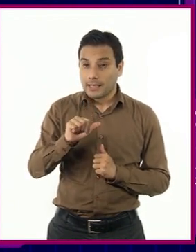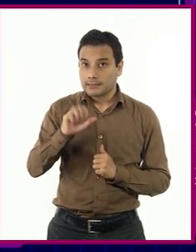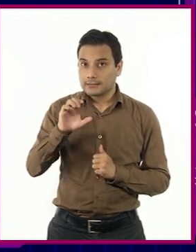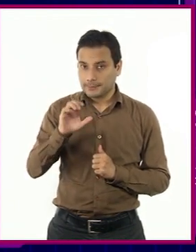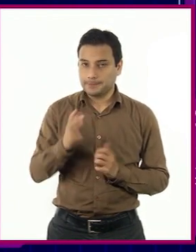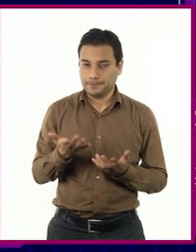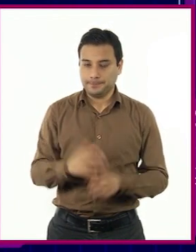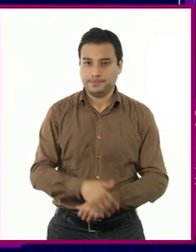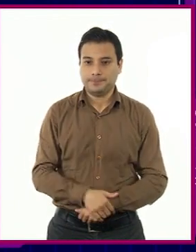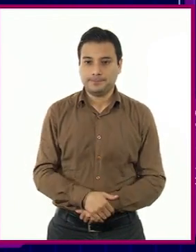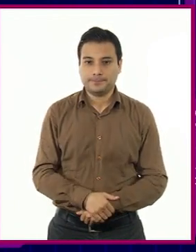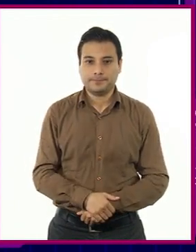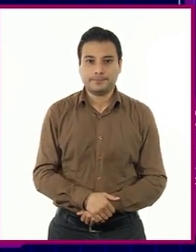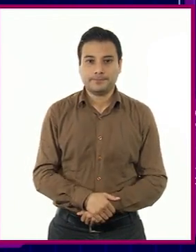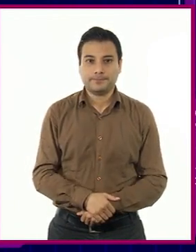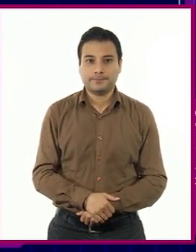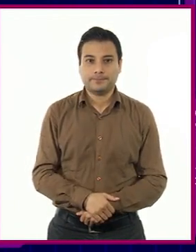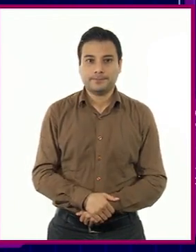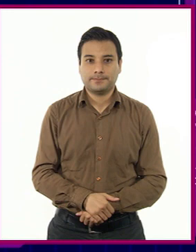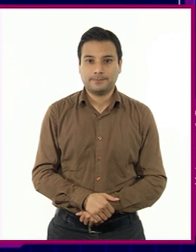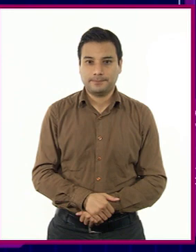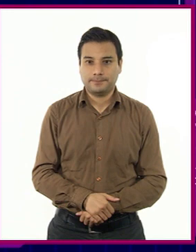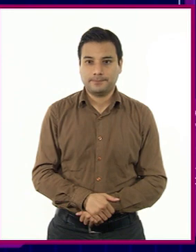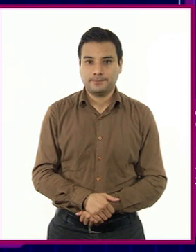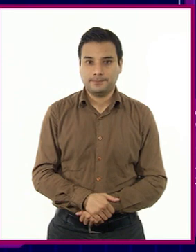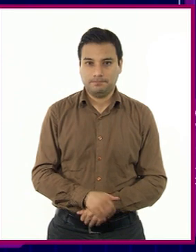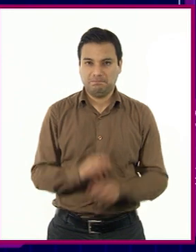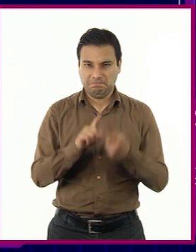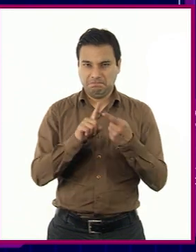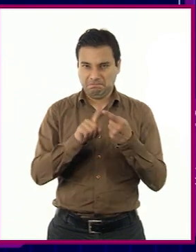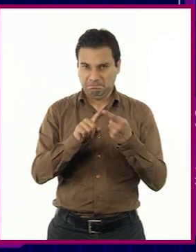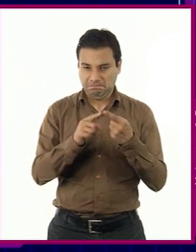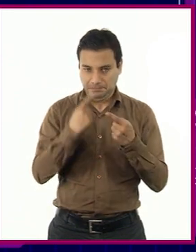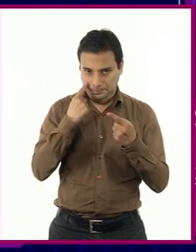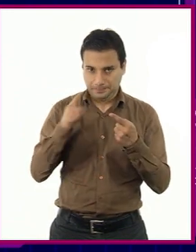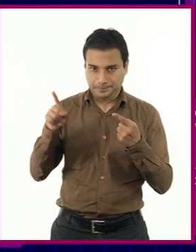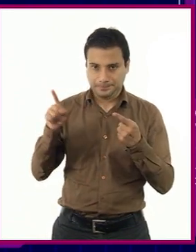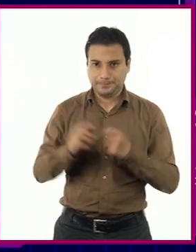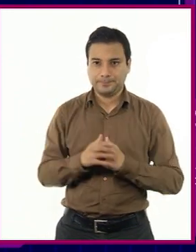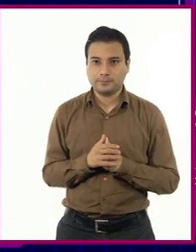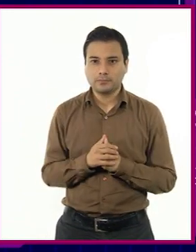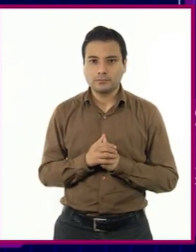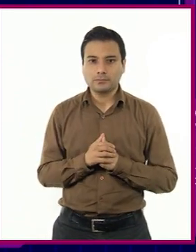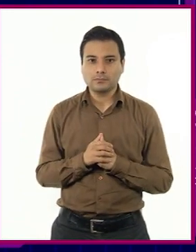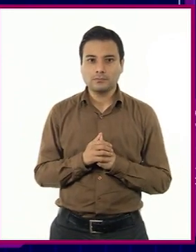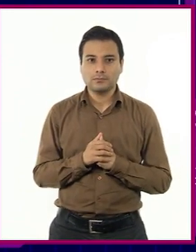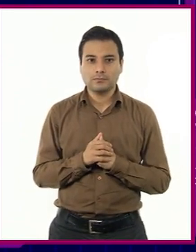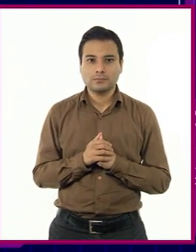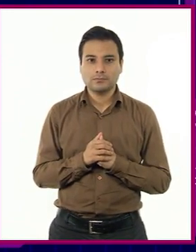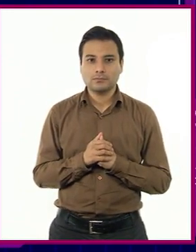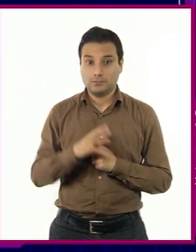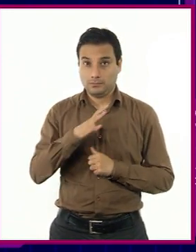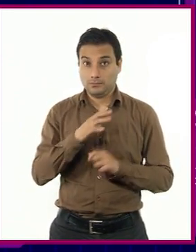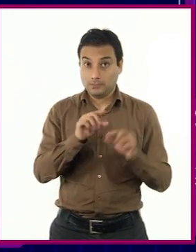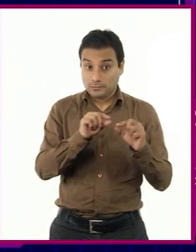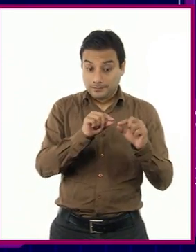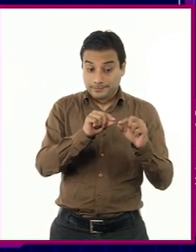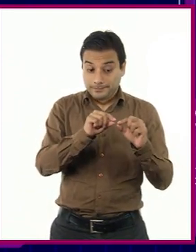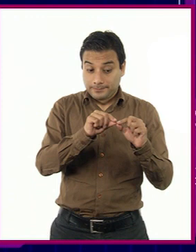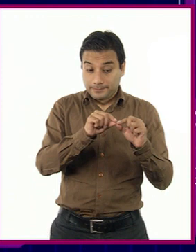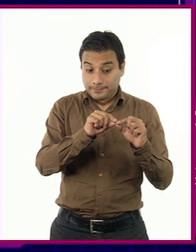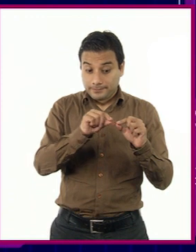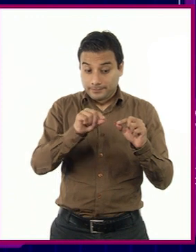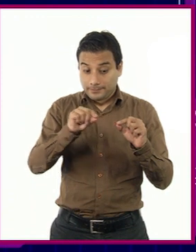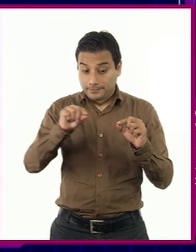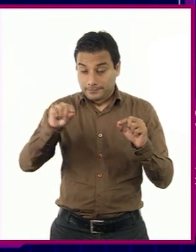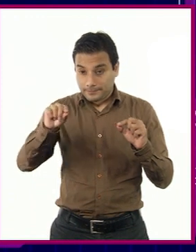DAC. Inciso A. Al trazar una diagonal en un paralelogramo, se obtienen dos triángulos